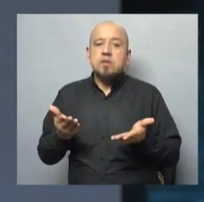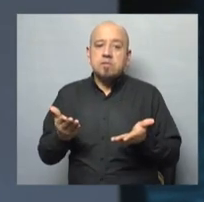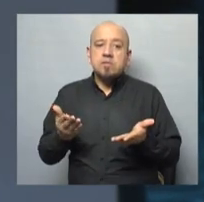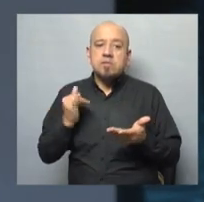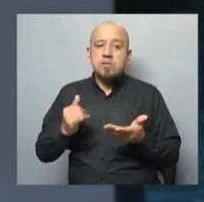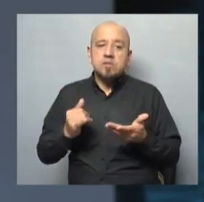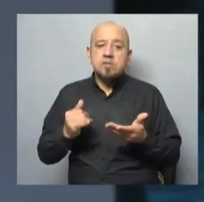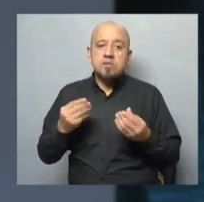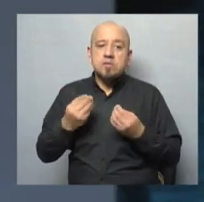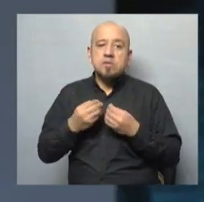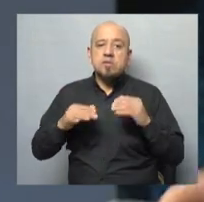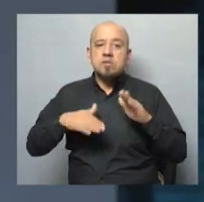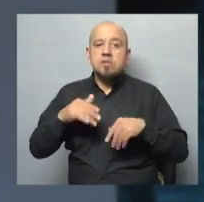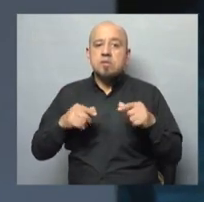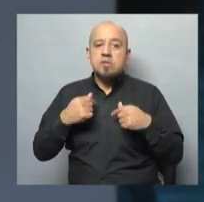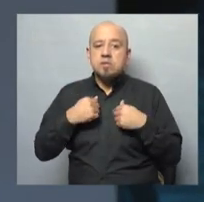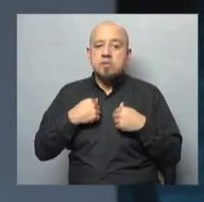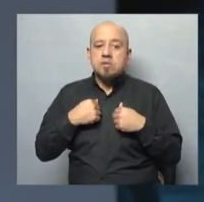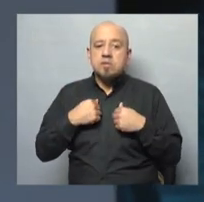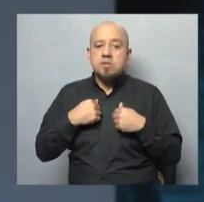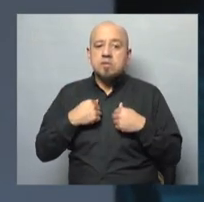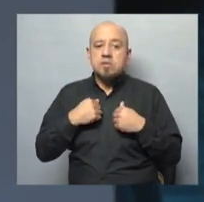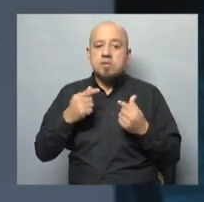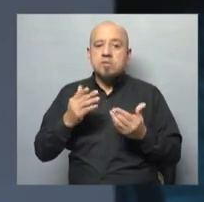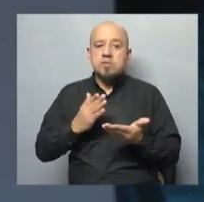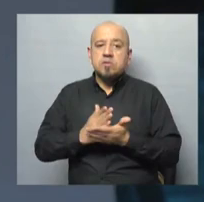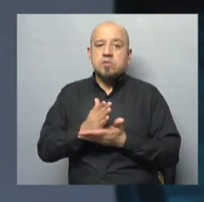demasiado a veces o por lo menos yo siempre